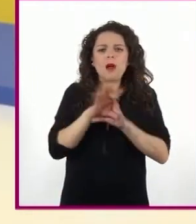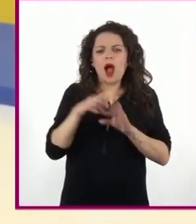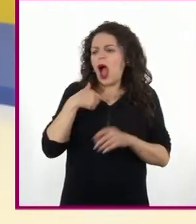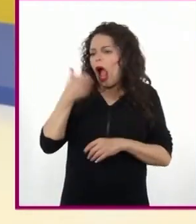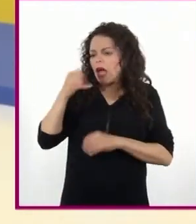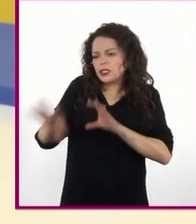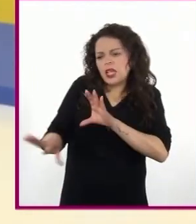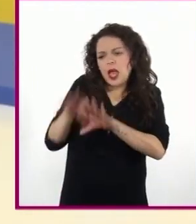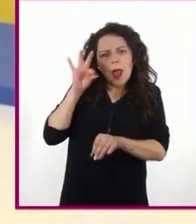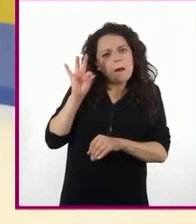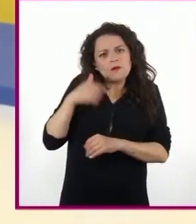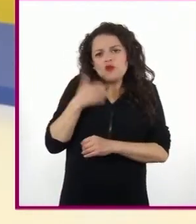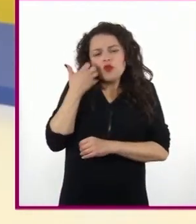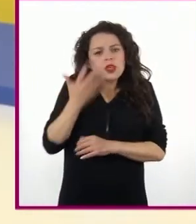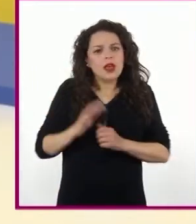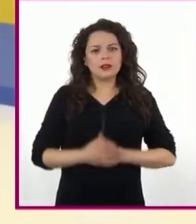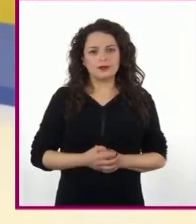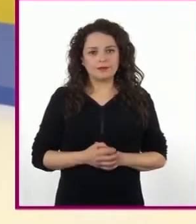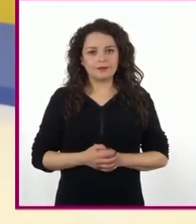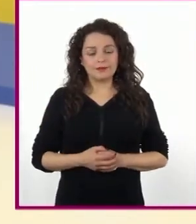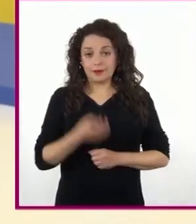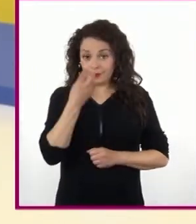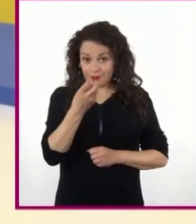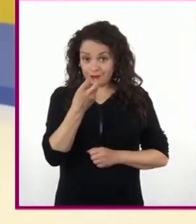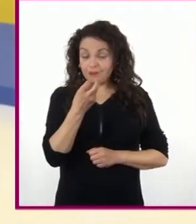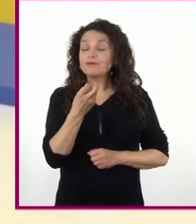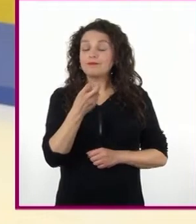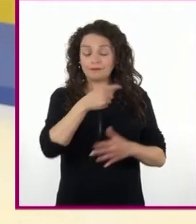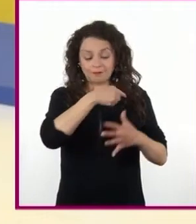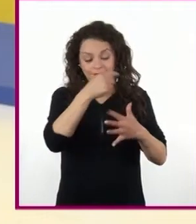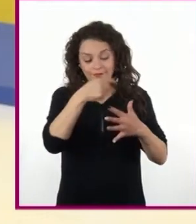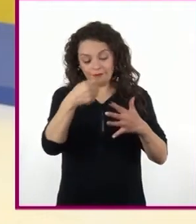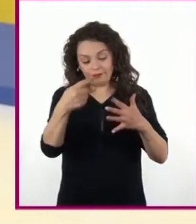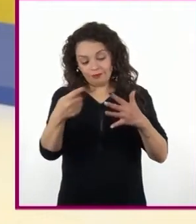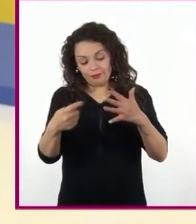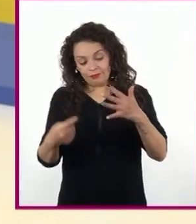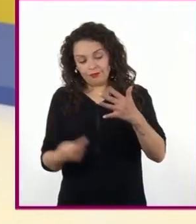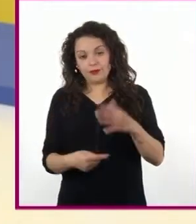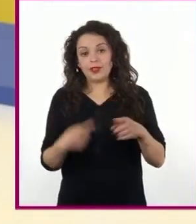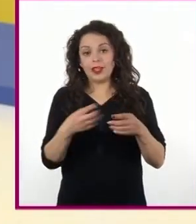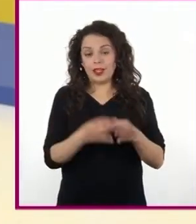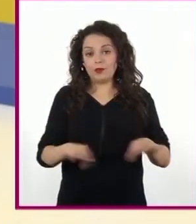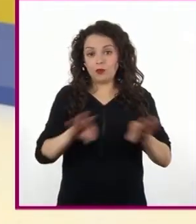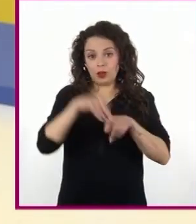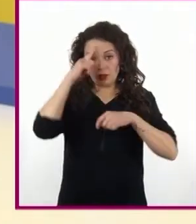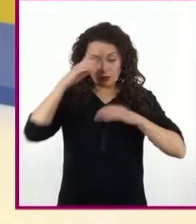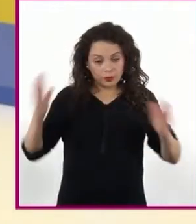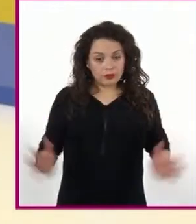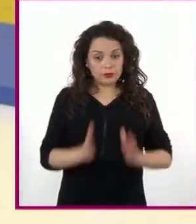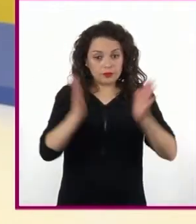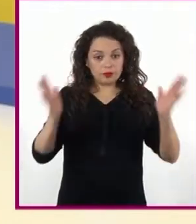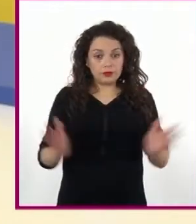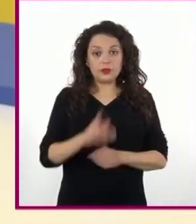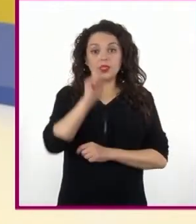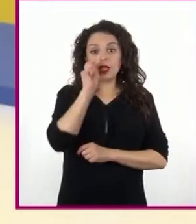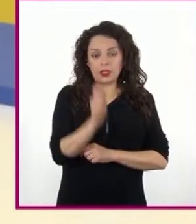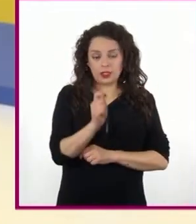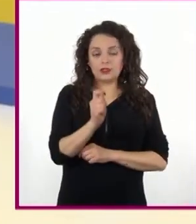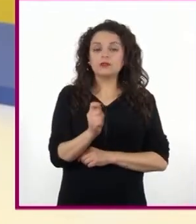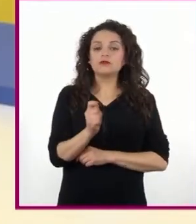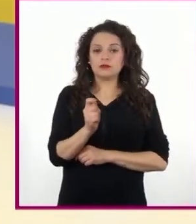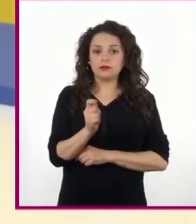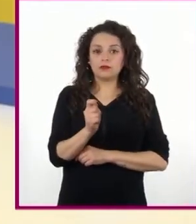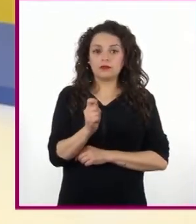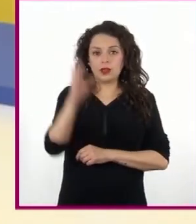Todos estos aspectos son de relevancia para fomentar la cultura incluyente e intercultural en nuestros espacios de